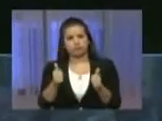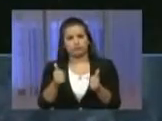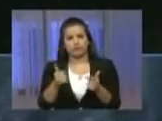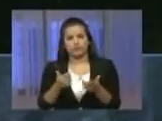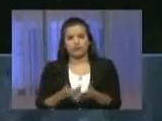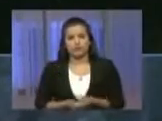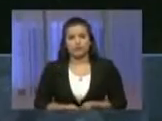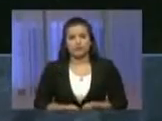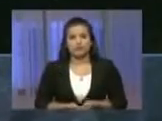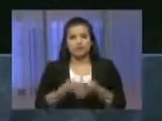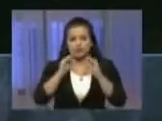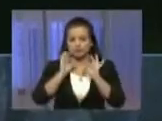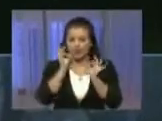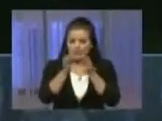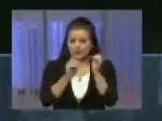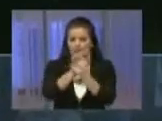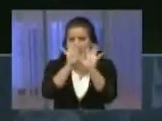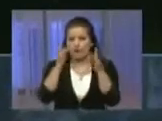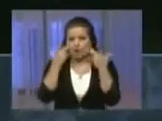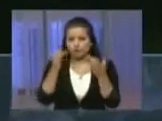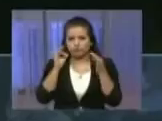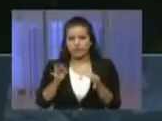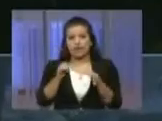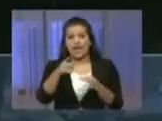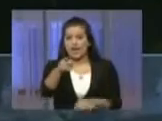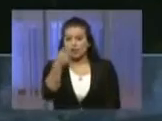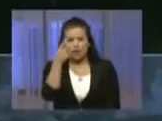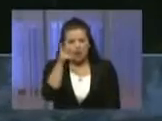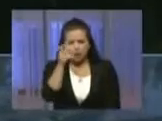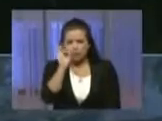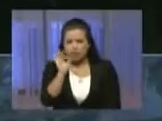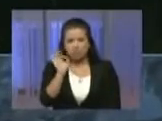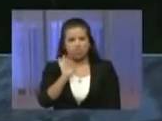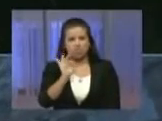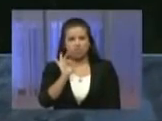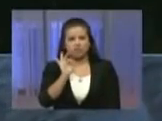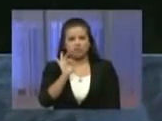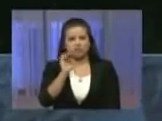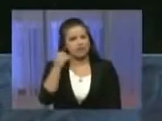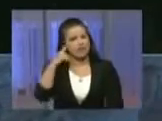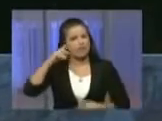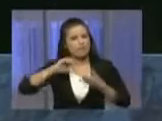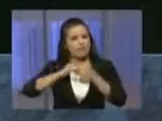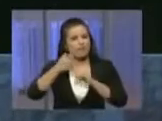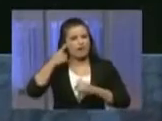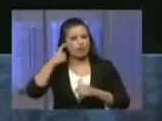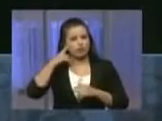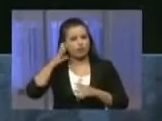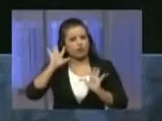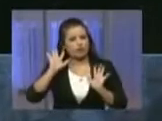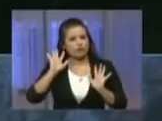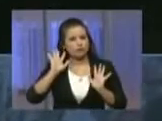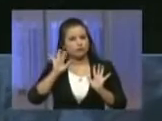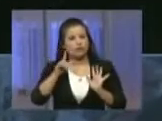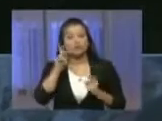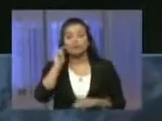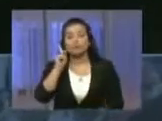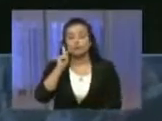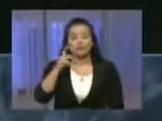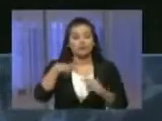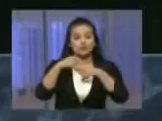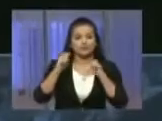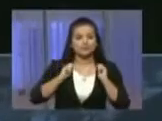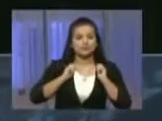explicativo fíjense ellos no me están escuchando porque yo creo que si me están escuchando mire profesor Don